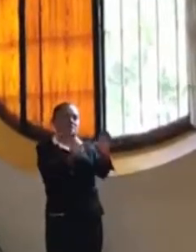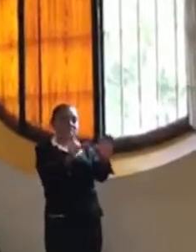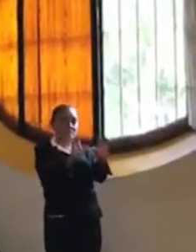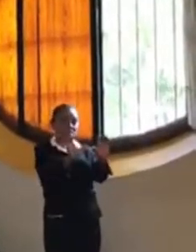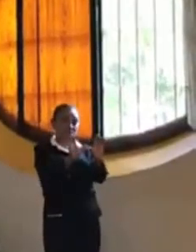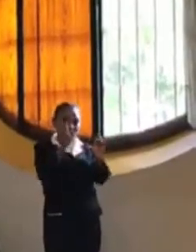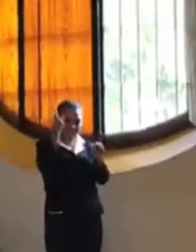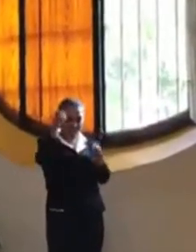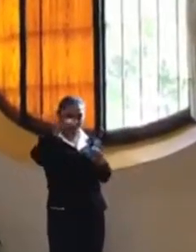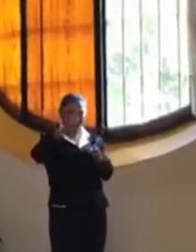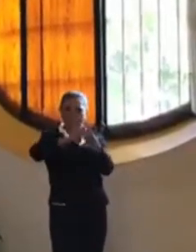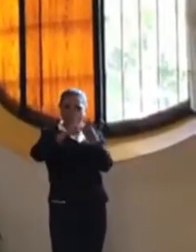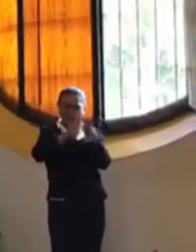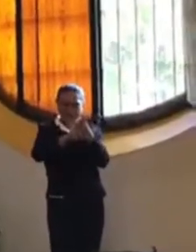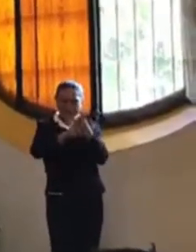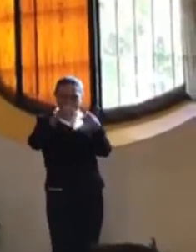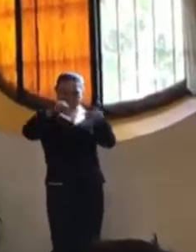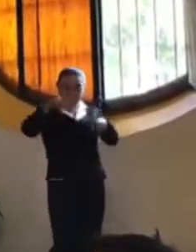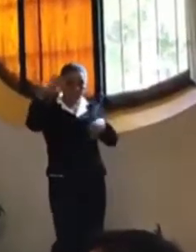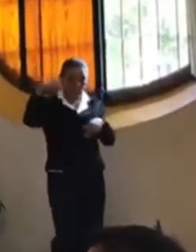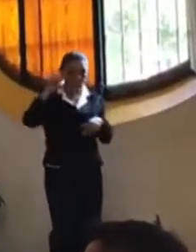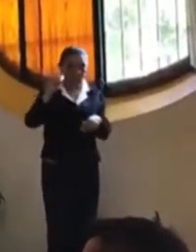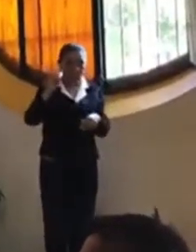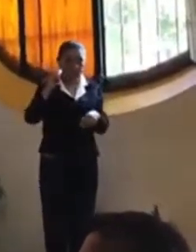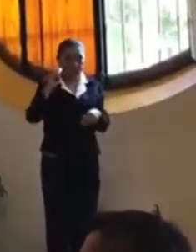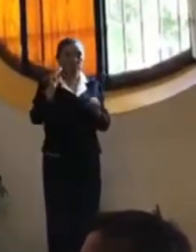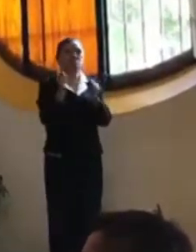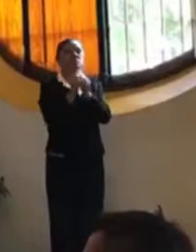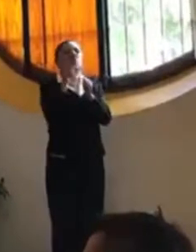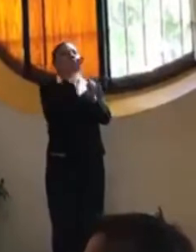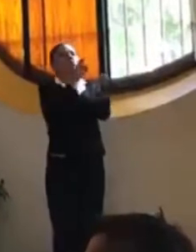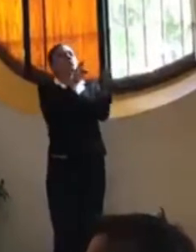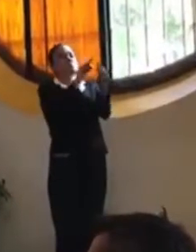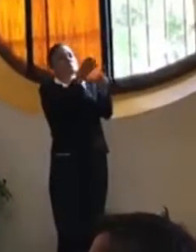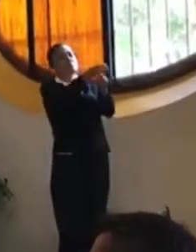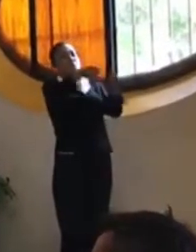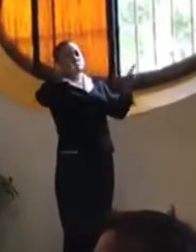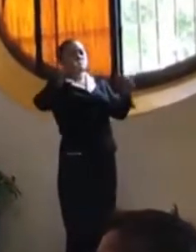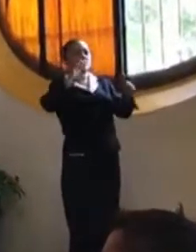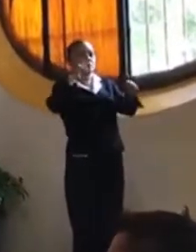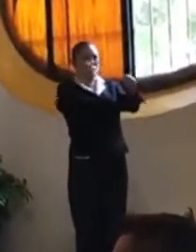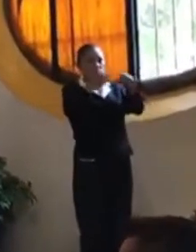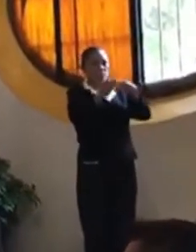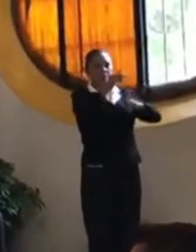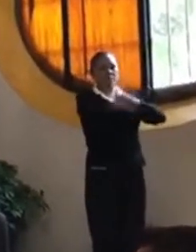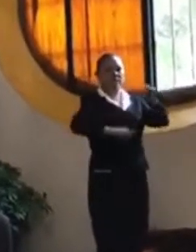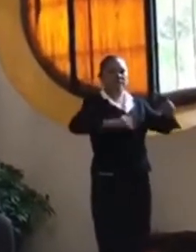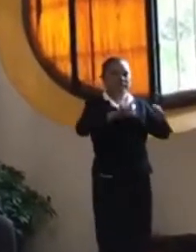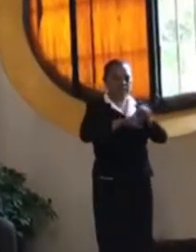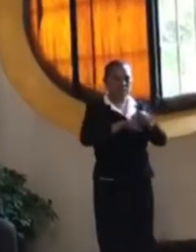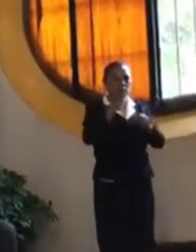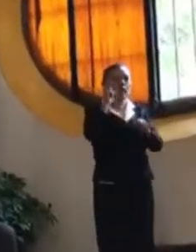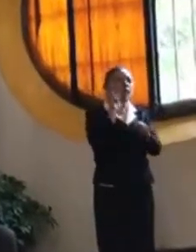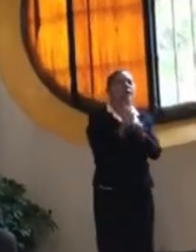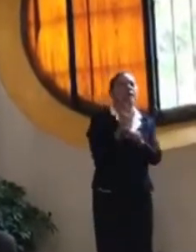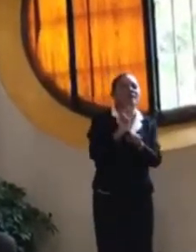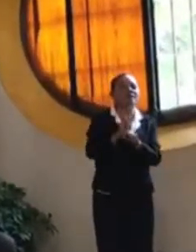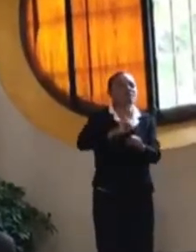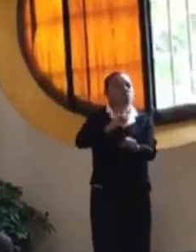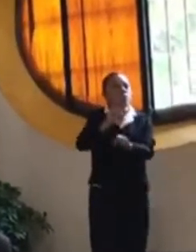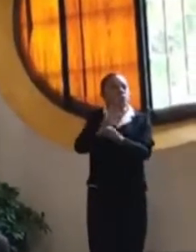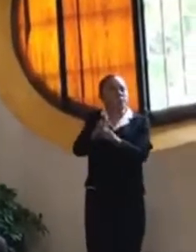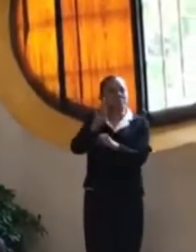reclusorios ante la organización encargada internacionalmente de estas